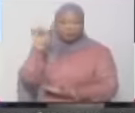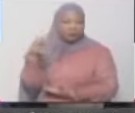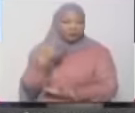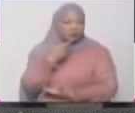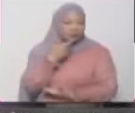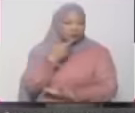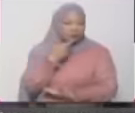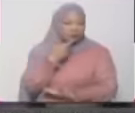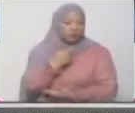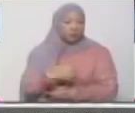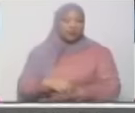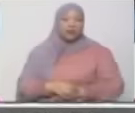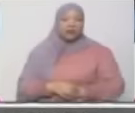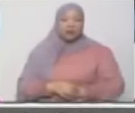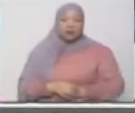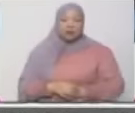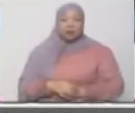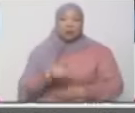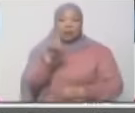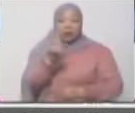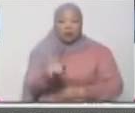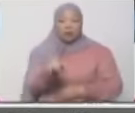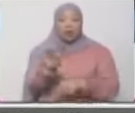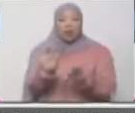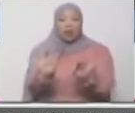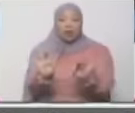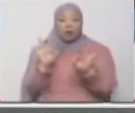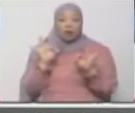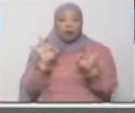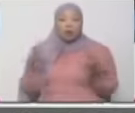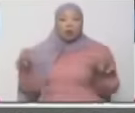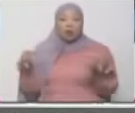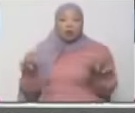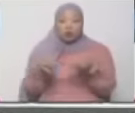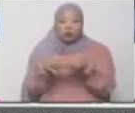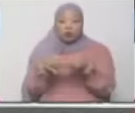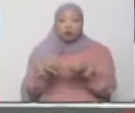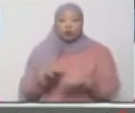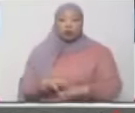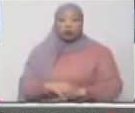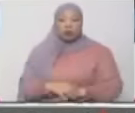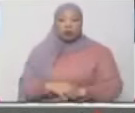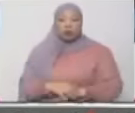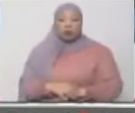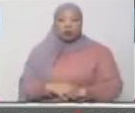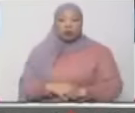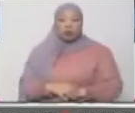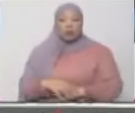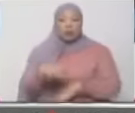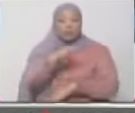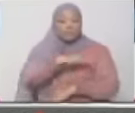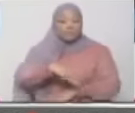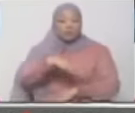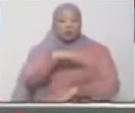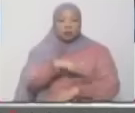También he invitado de manera muy especial a los equipos de la gran